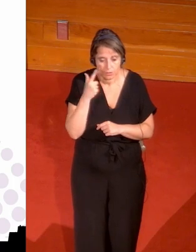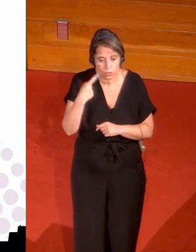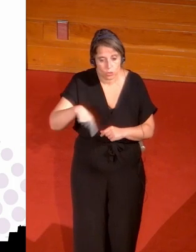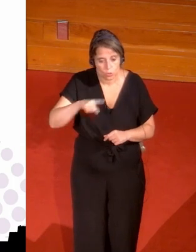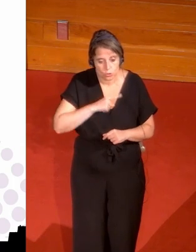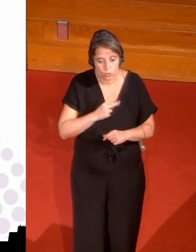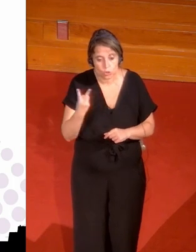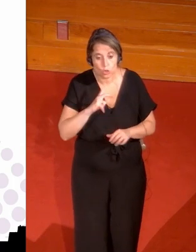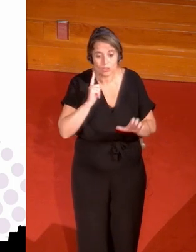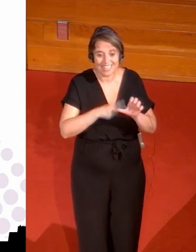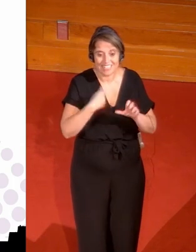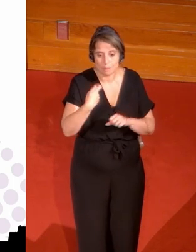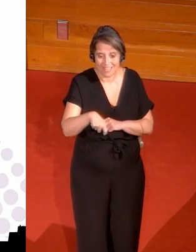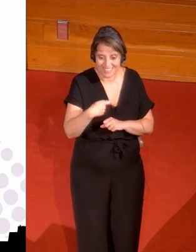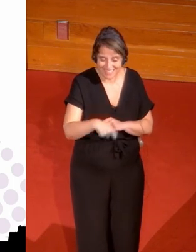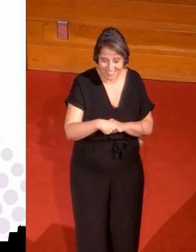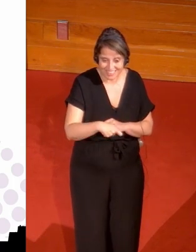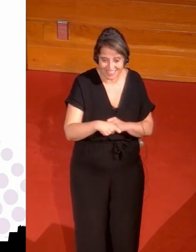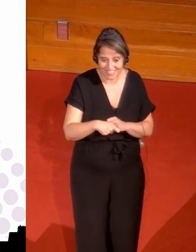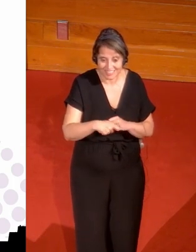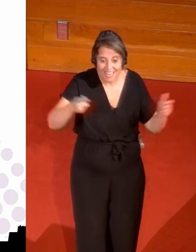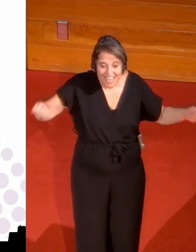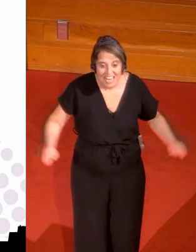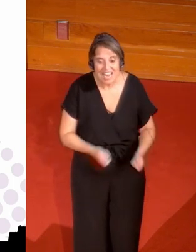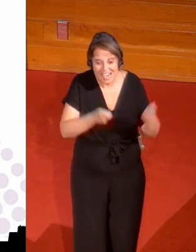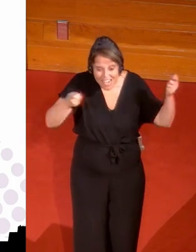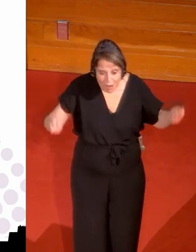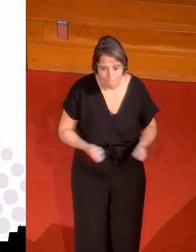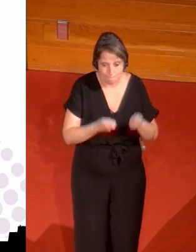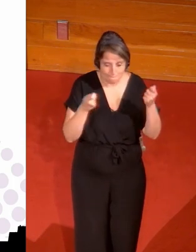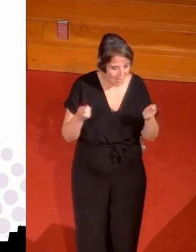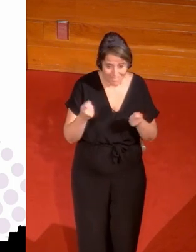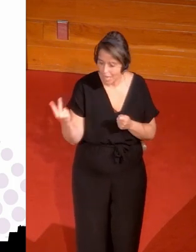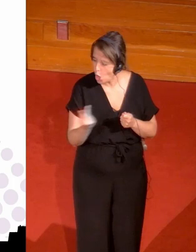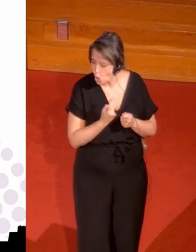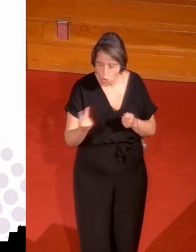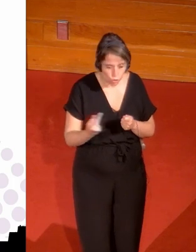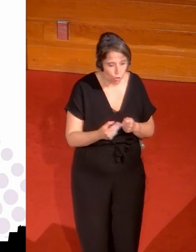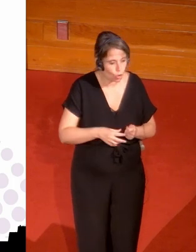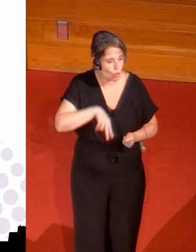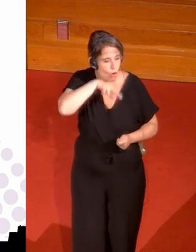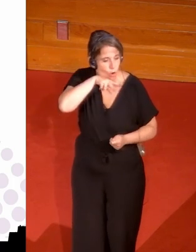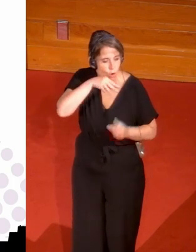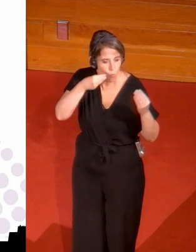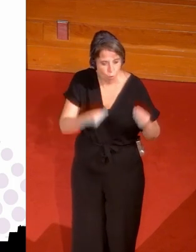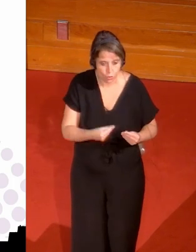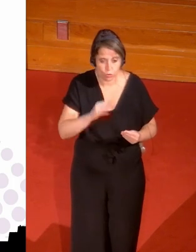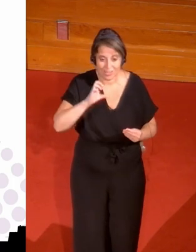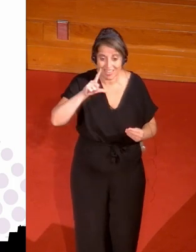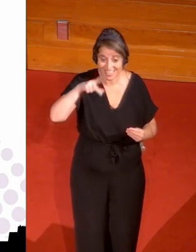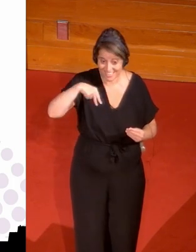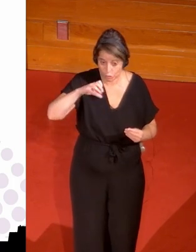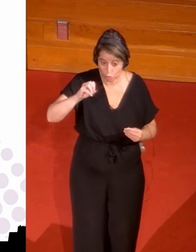hemos tenido a los dos expresidentes demócratas haciendo campaña apasionadamente además los dos son dos grandes oradores Bill Clinton